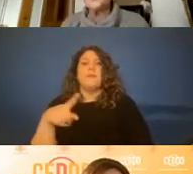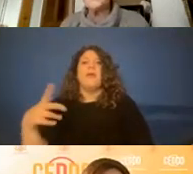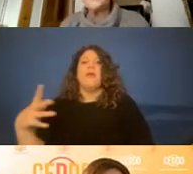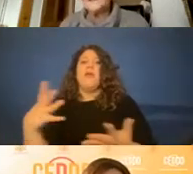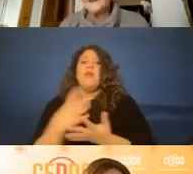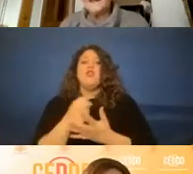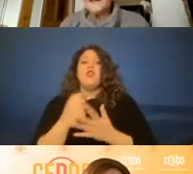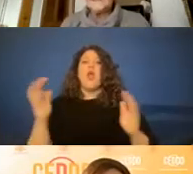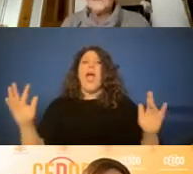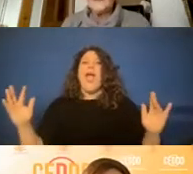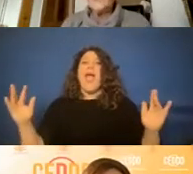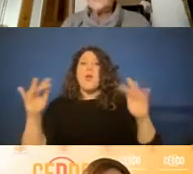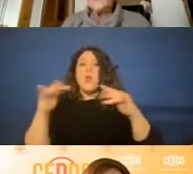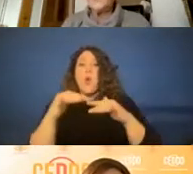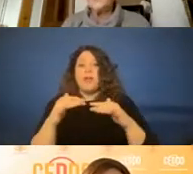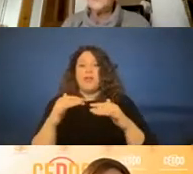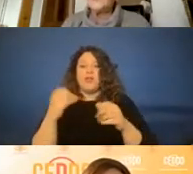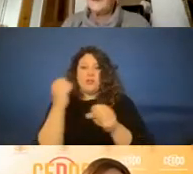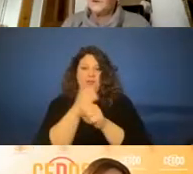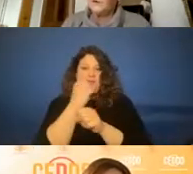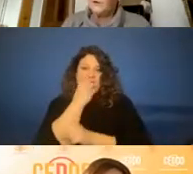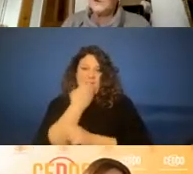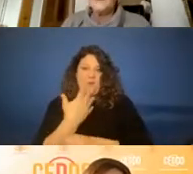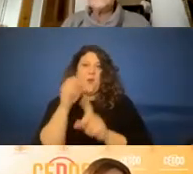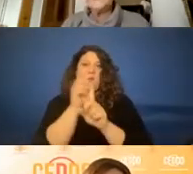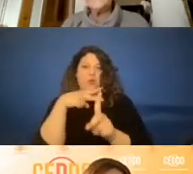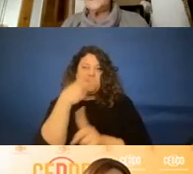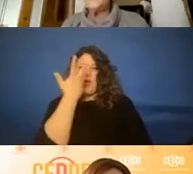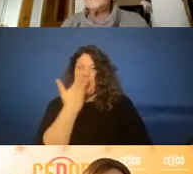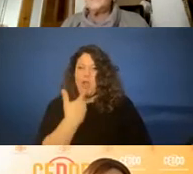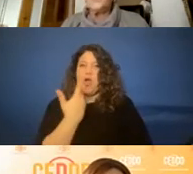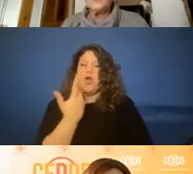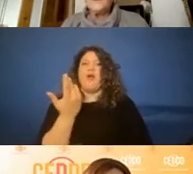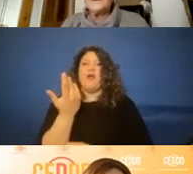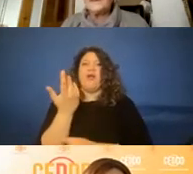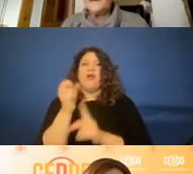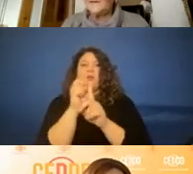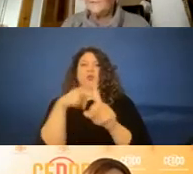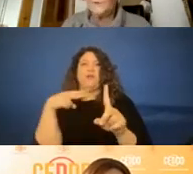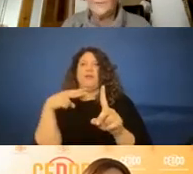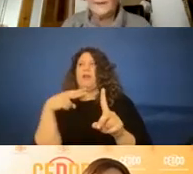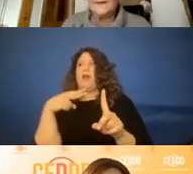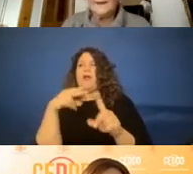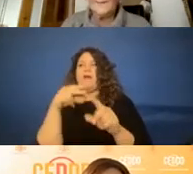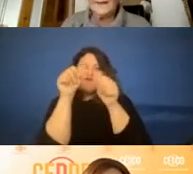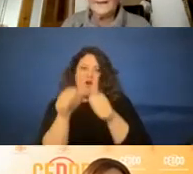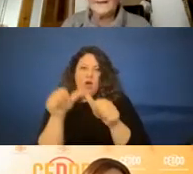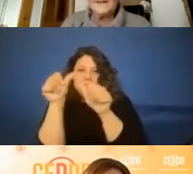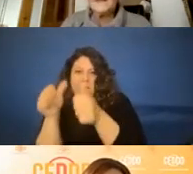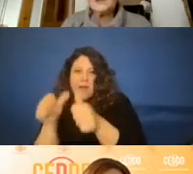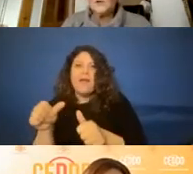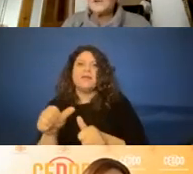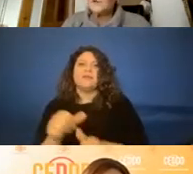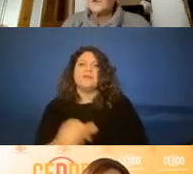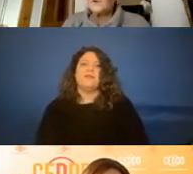se orienten, trabajarlos desde el punto de vista del color, trabajarlos desde el punto de vista de las formas, ¿vale?